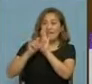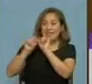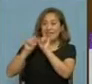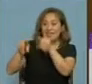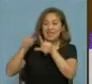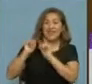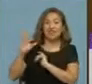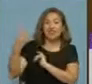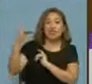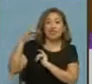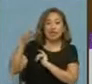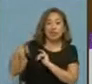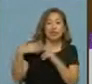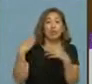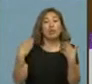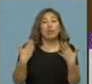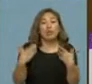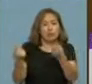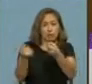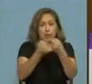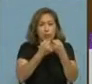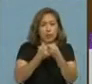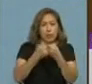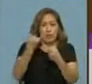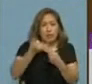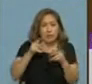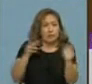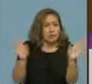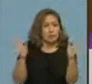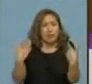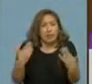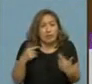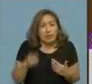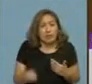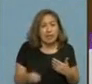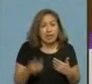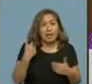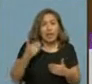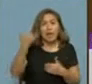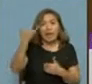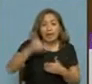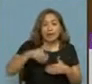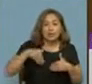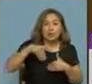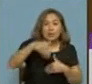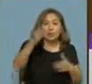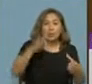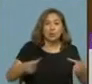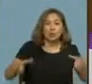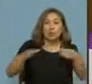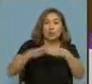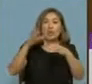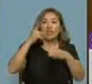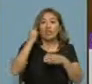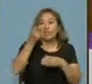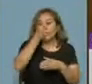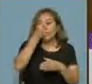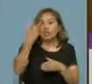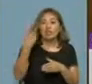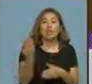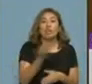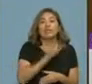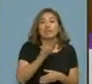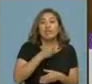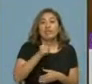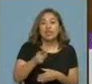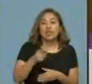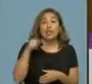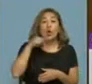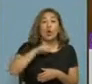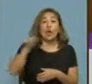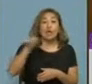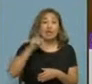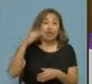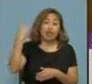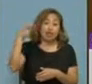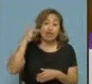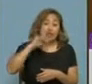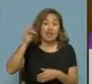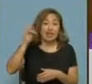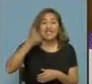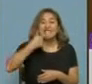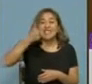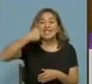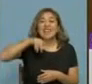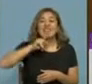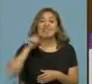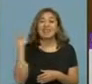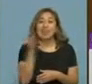muy probable que terminemos con un acuerdo. Tenemos una próxima reunión fijada para el día 22 de febrero en Santa Cruz de la Sierra,